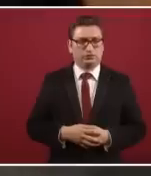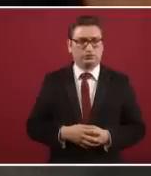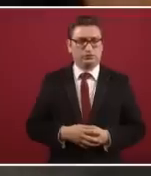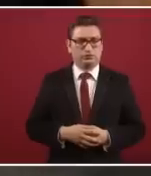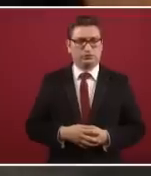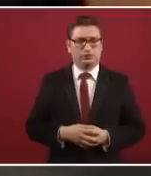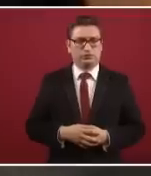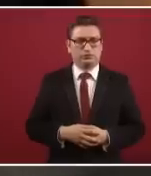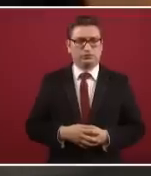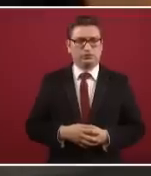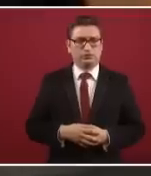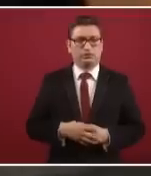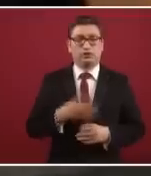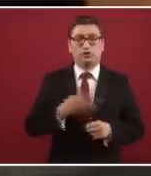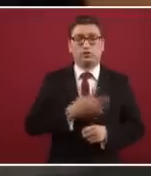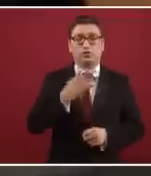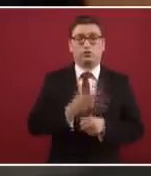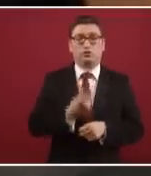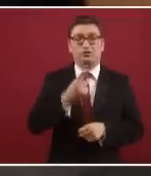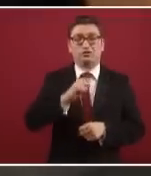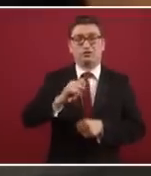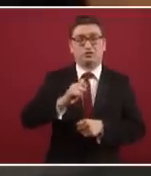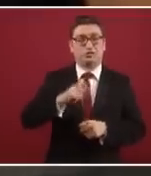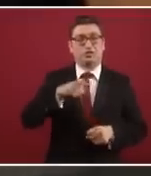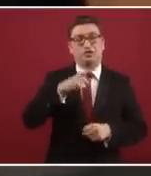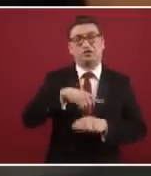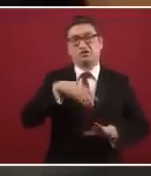en la madre a la cuarta transformación.